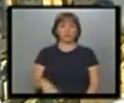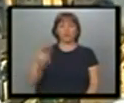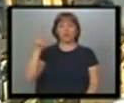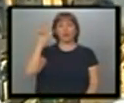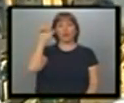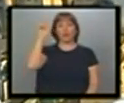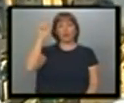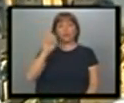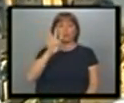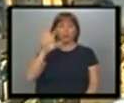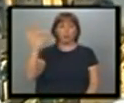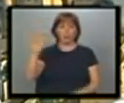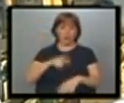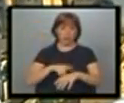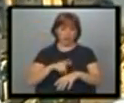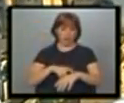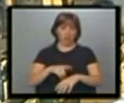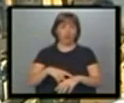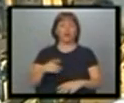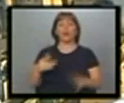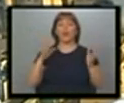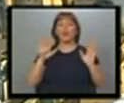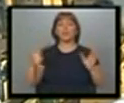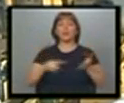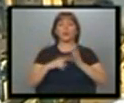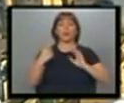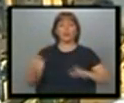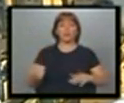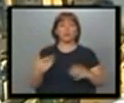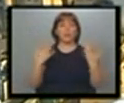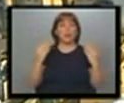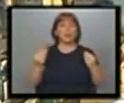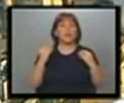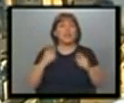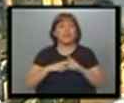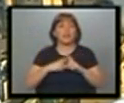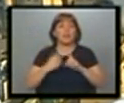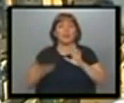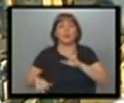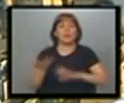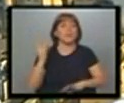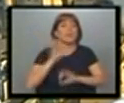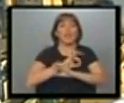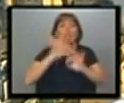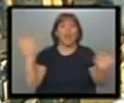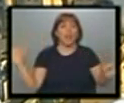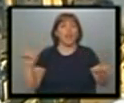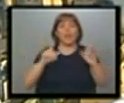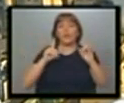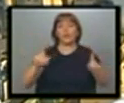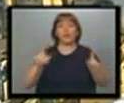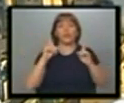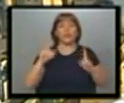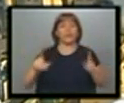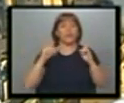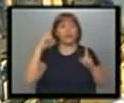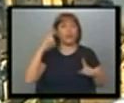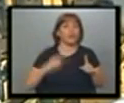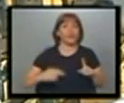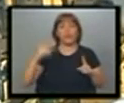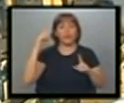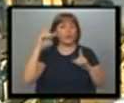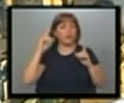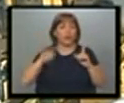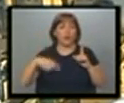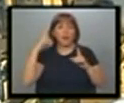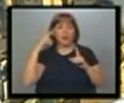Así está la ciudad de Buenos Aires en la mañana, pero ¿qué pasa que no sube esa temperatura? Ay, no quiere saber nada, ¿no? Está. Viste que a veces, aunque